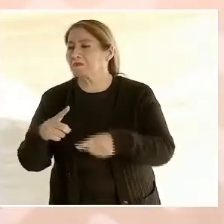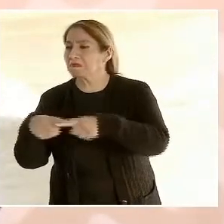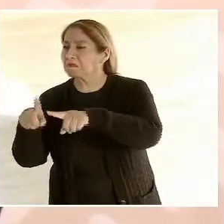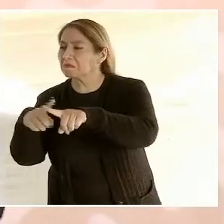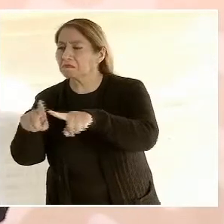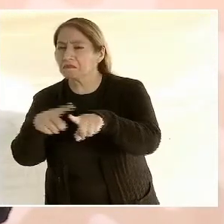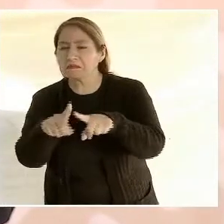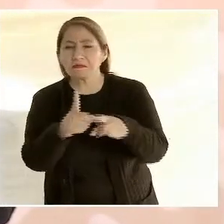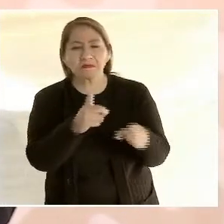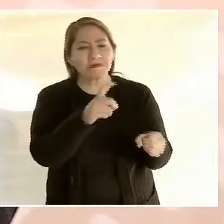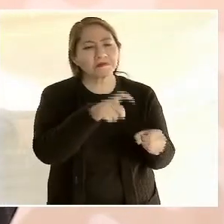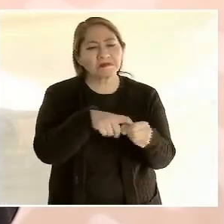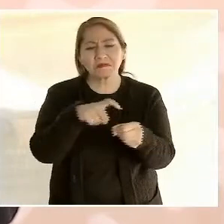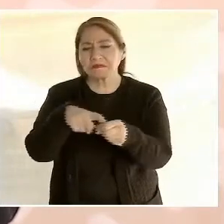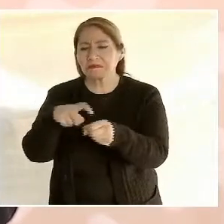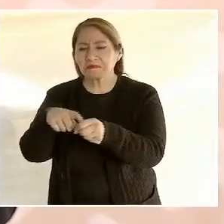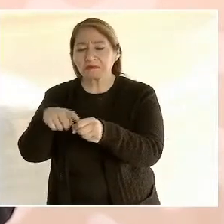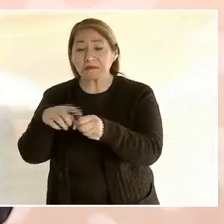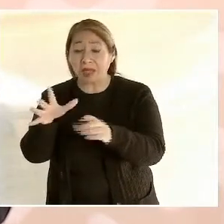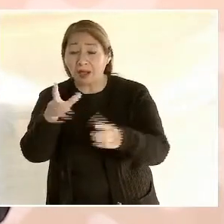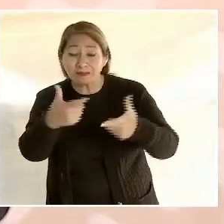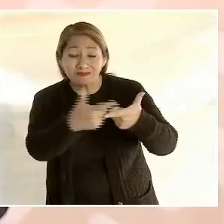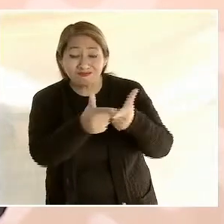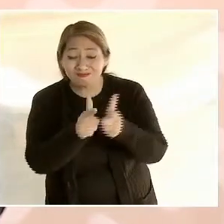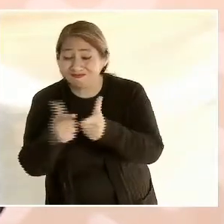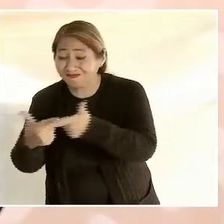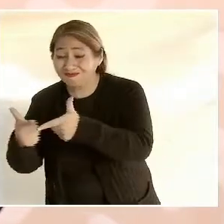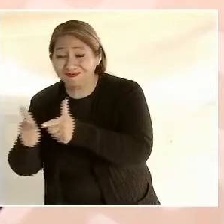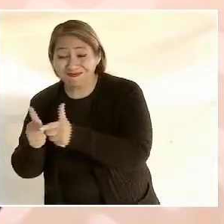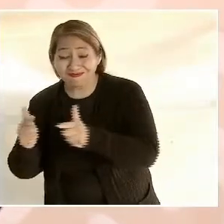Integrantes de las Fuerzas Armadas,